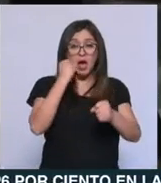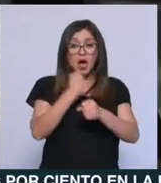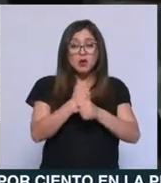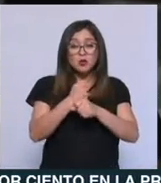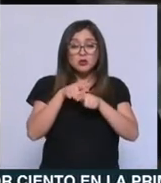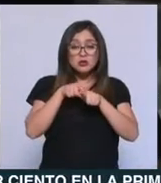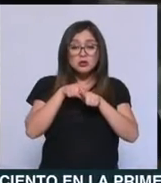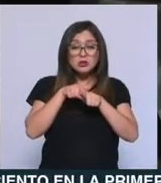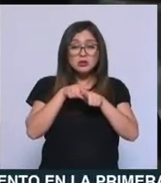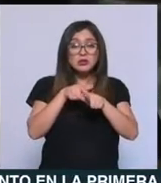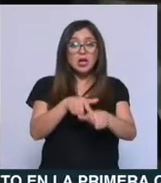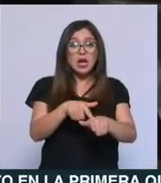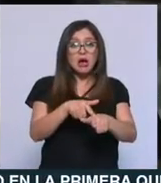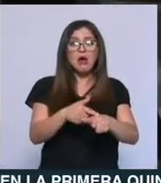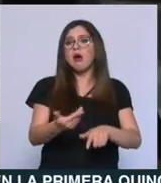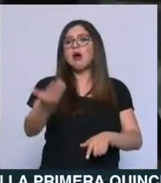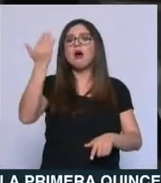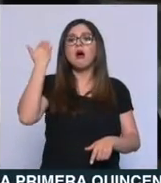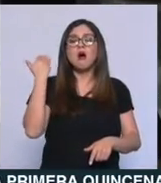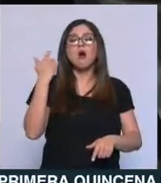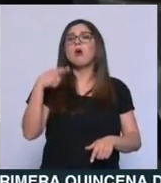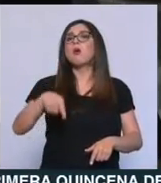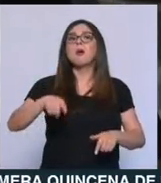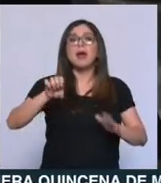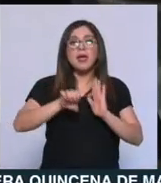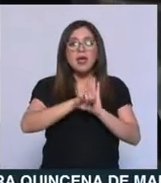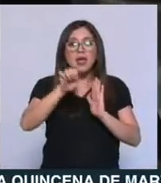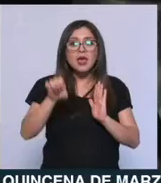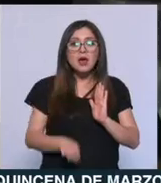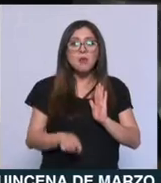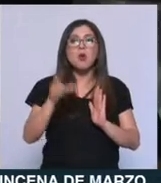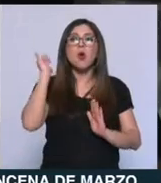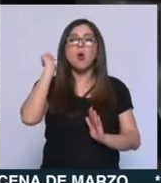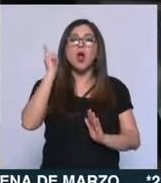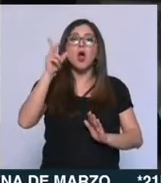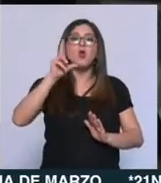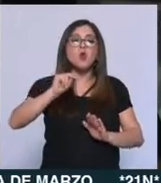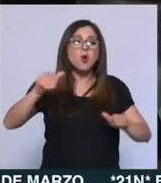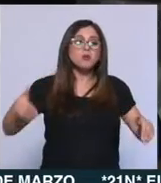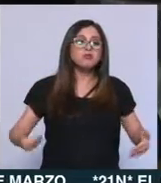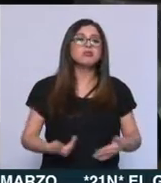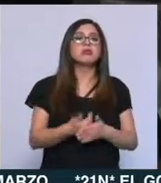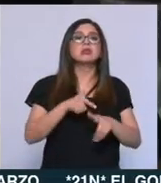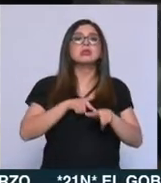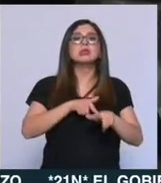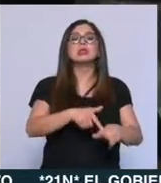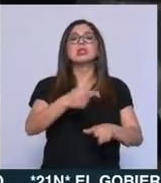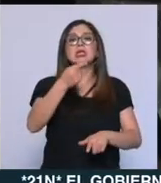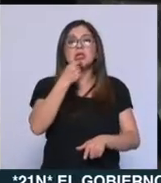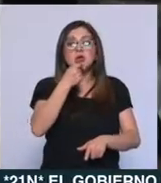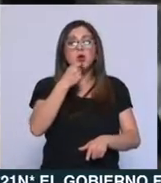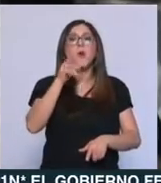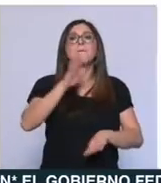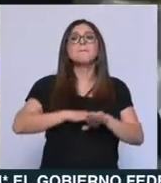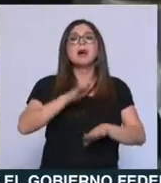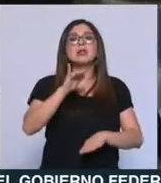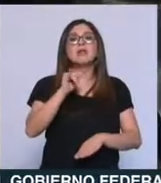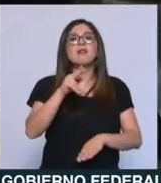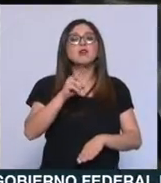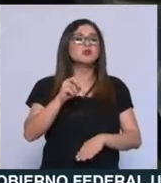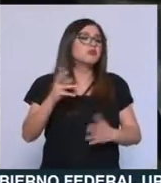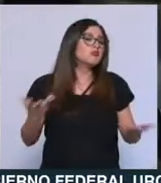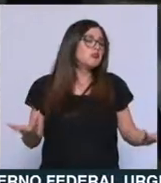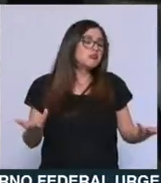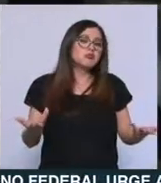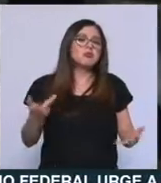que no dijeron es suponiendo que no nazca ni un mexicano más y que no haya inflación para poder lograr esto. La